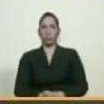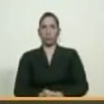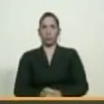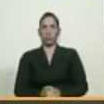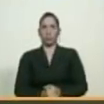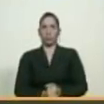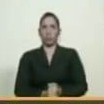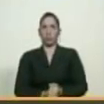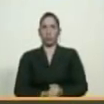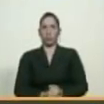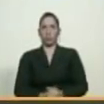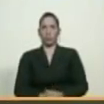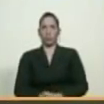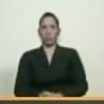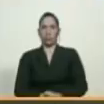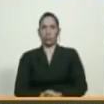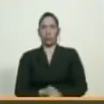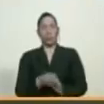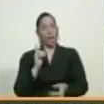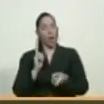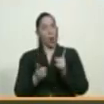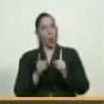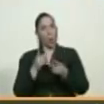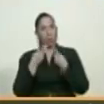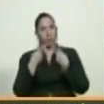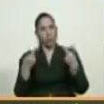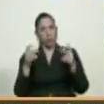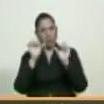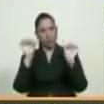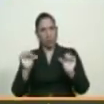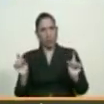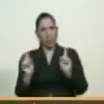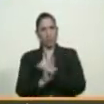algunas referencias al sistema cambiario.